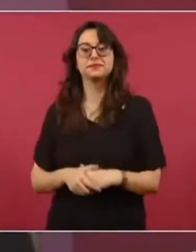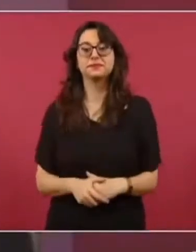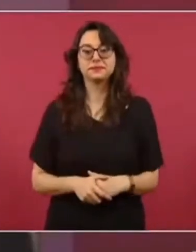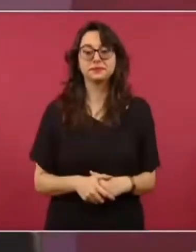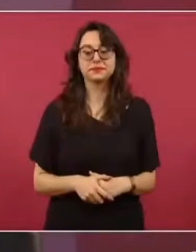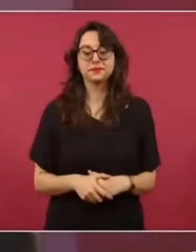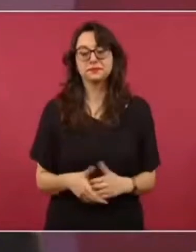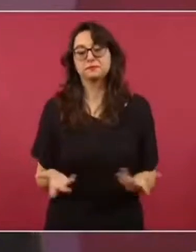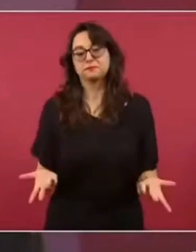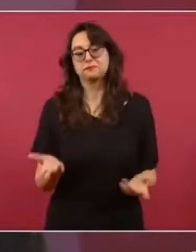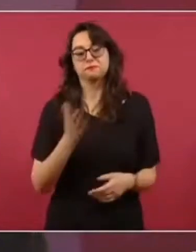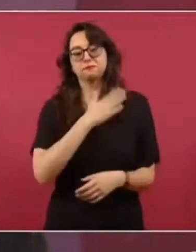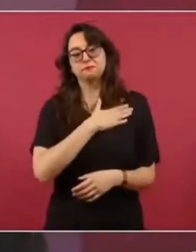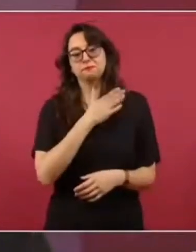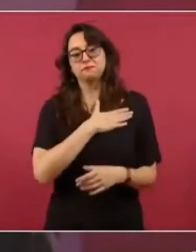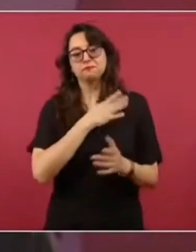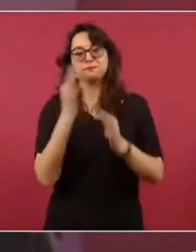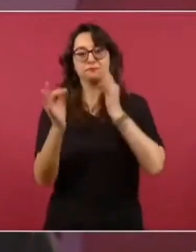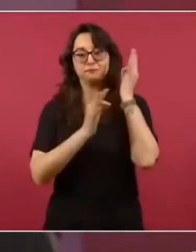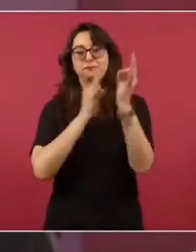Y esto es muy bueno porque